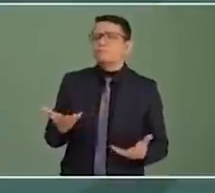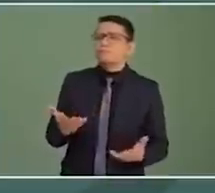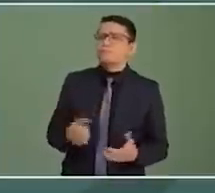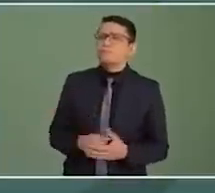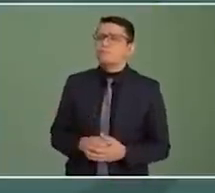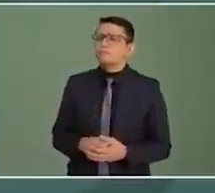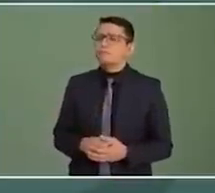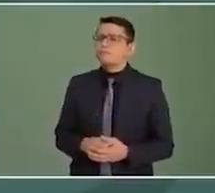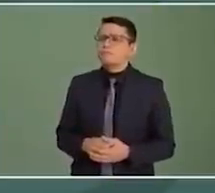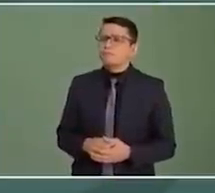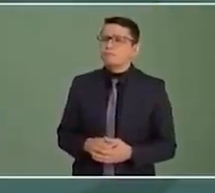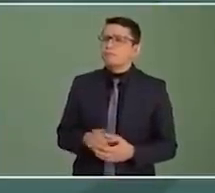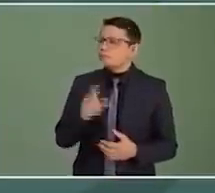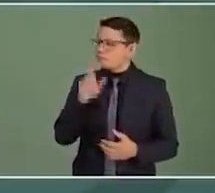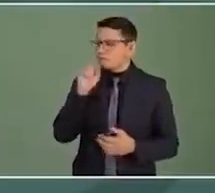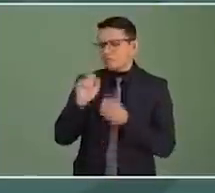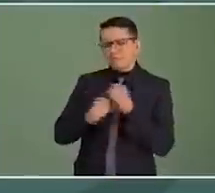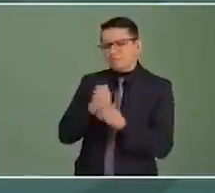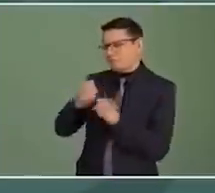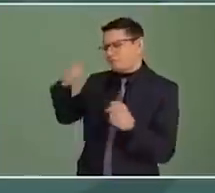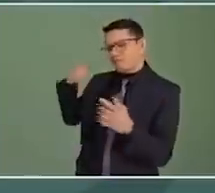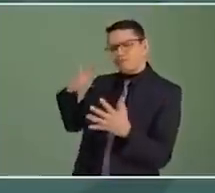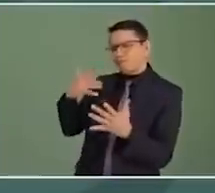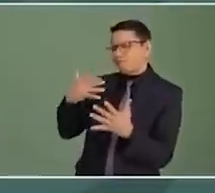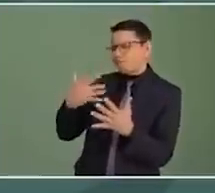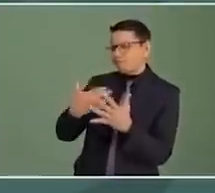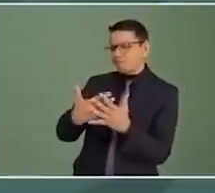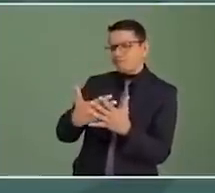como 20 años